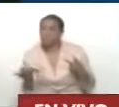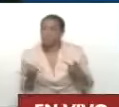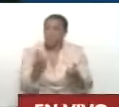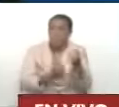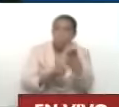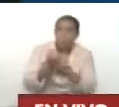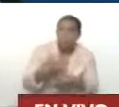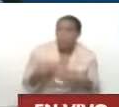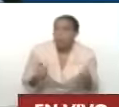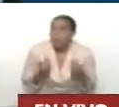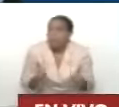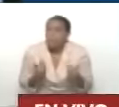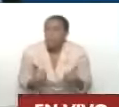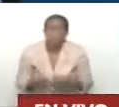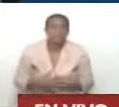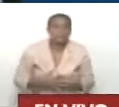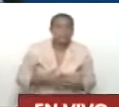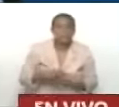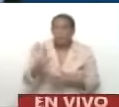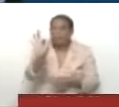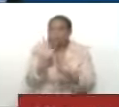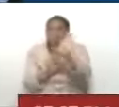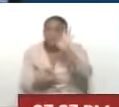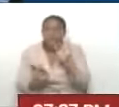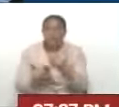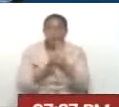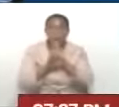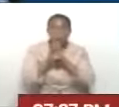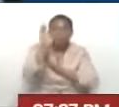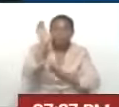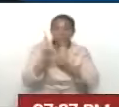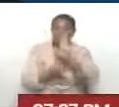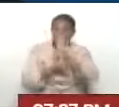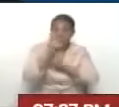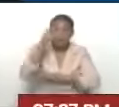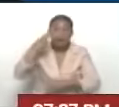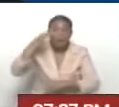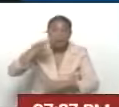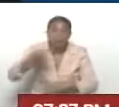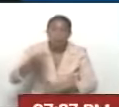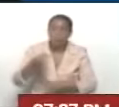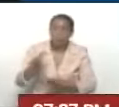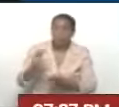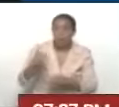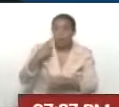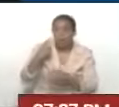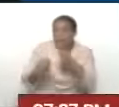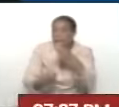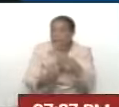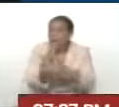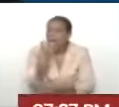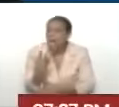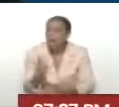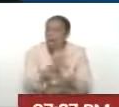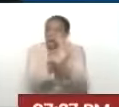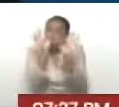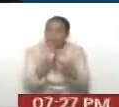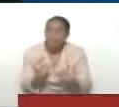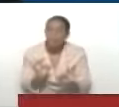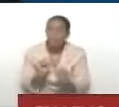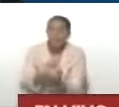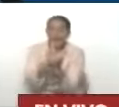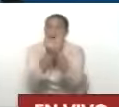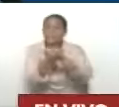economía, de retomar el camino del crecimiento de la economía real, de construir un nuevo sistema